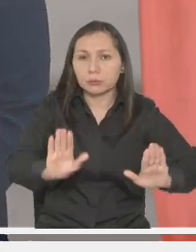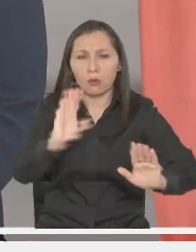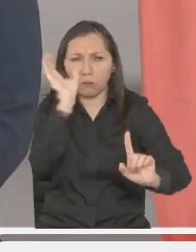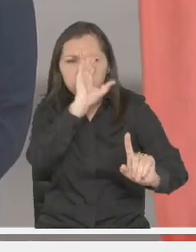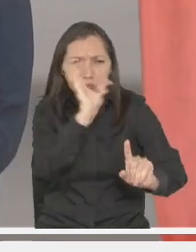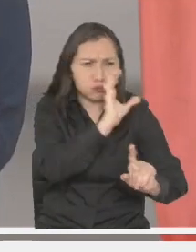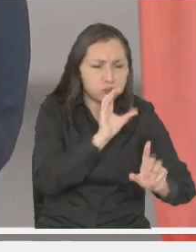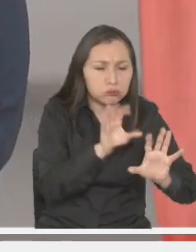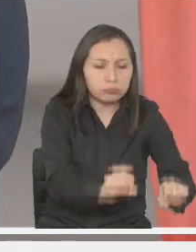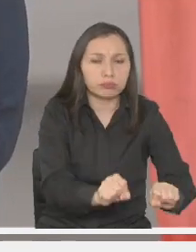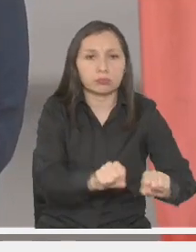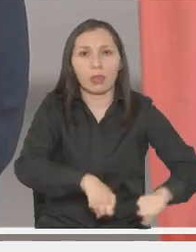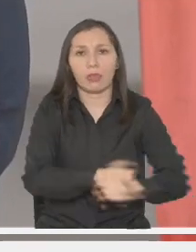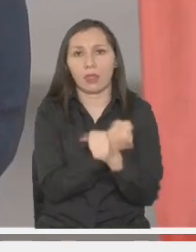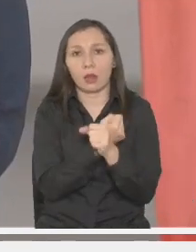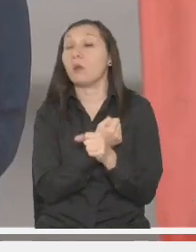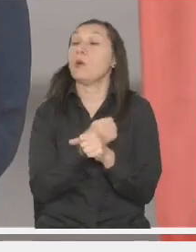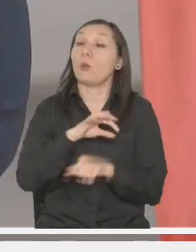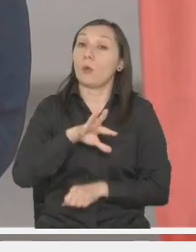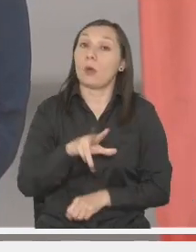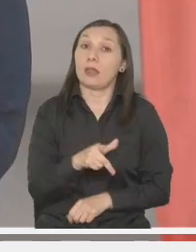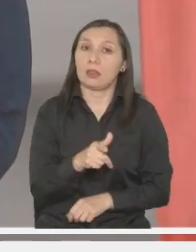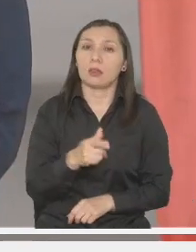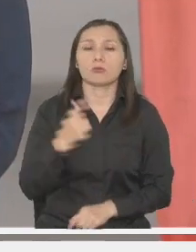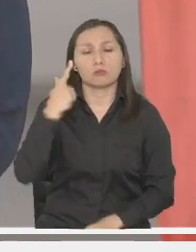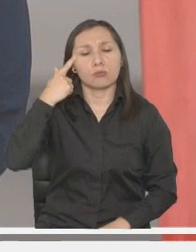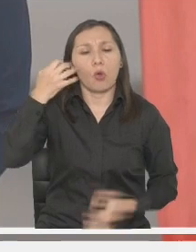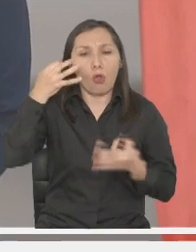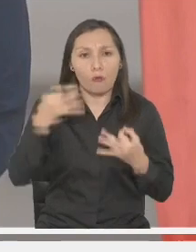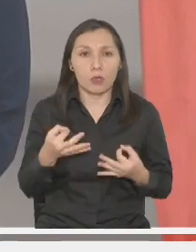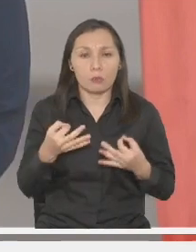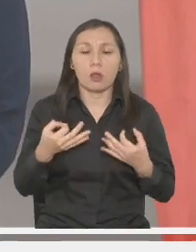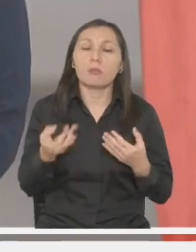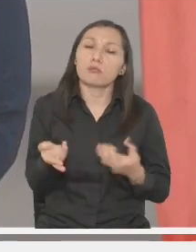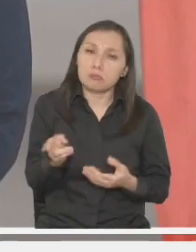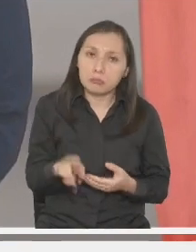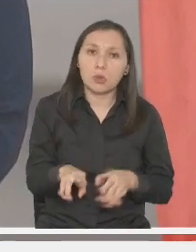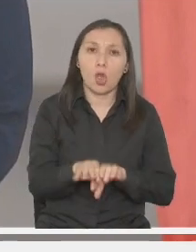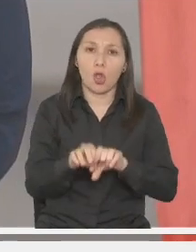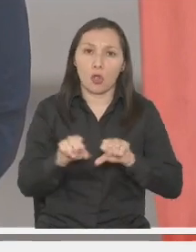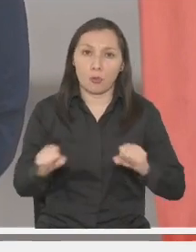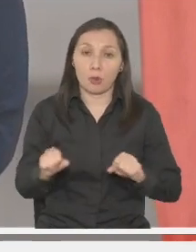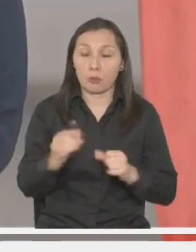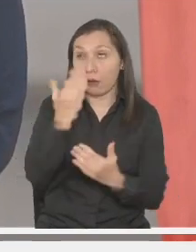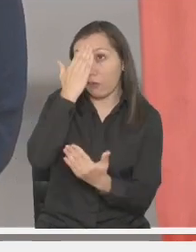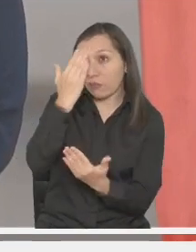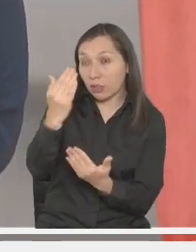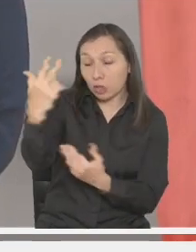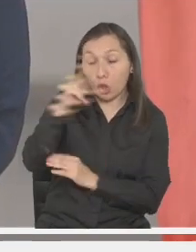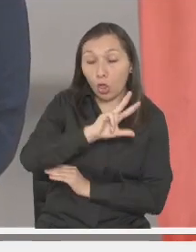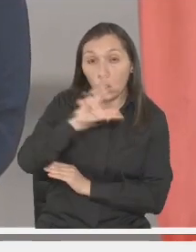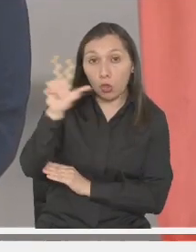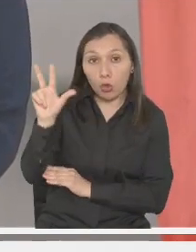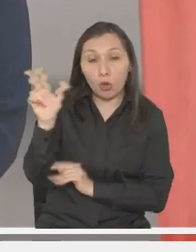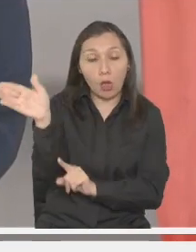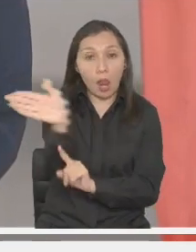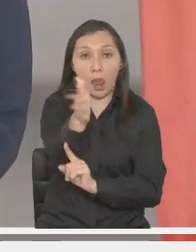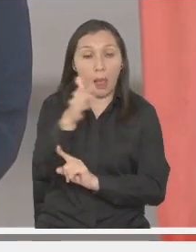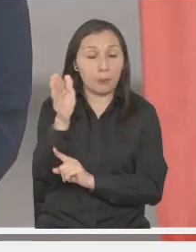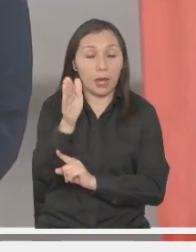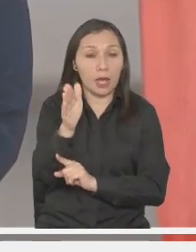delincuentes. Por lo tanto, hoy día confirmo y reafirmo ese compromiso que hemos hecho ante Dios, ante nuestra